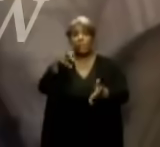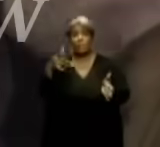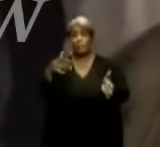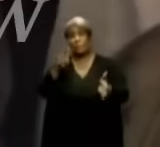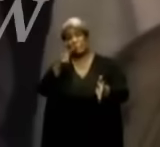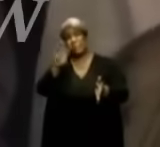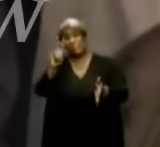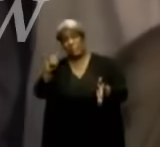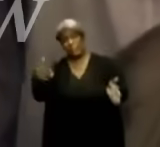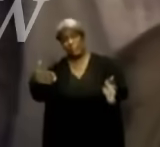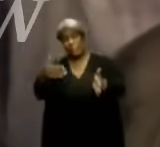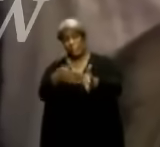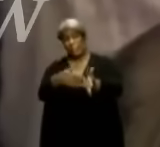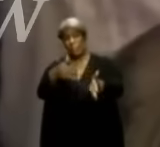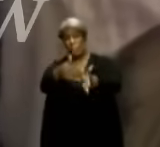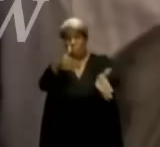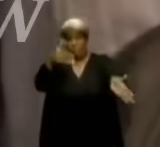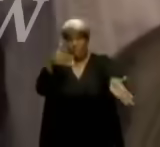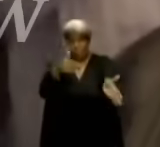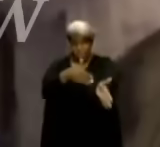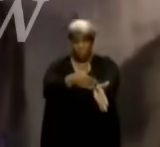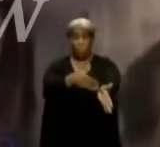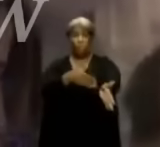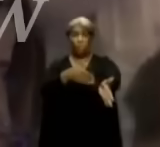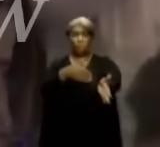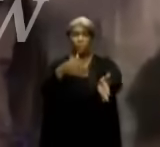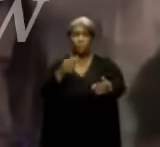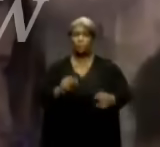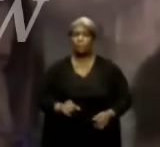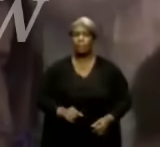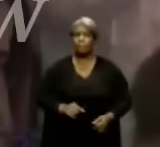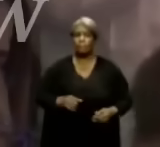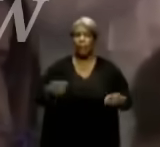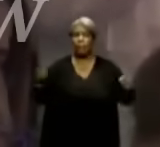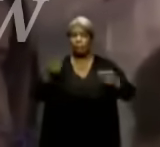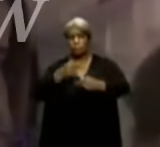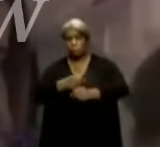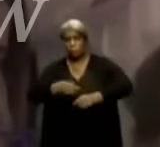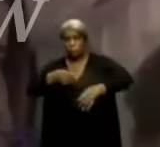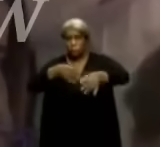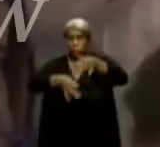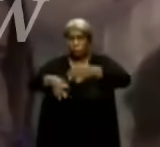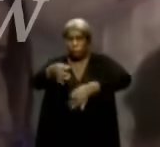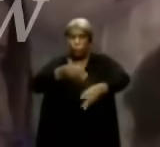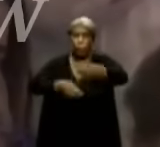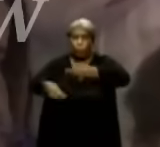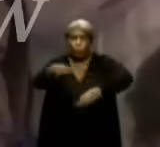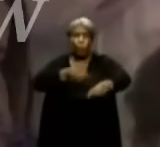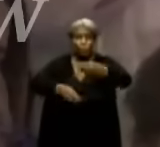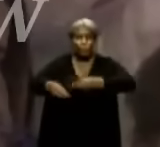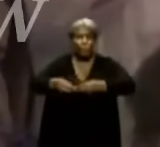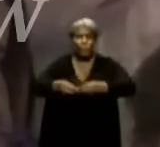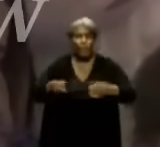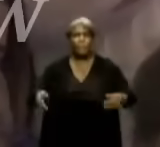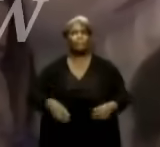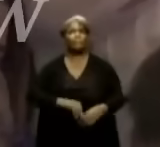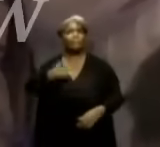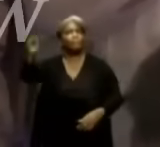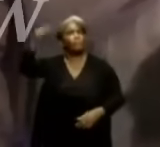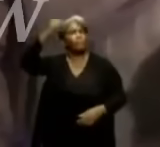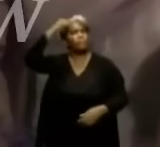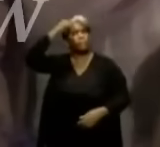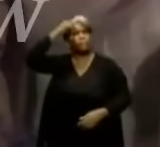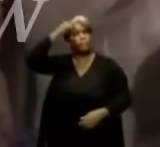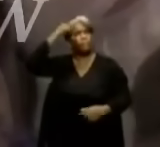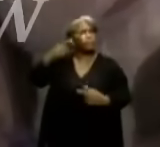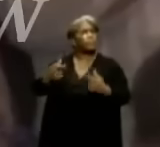de la población de todos los niveles sociales. ¿Cuál es el plan que tiene el gobierno para evitar, a propósito de la seguridad ciudadana, para